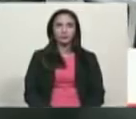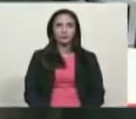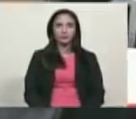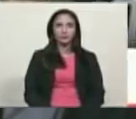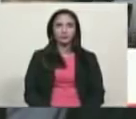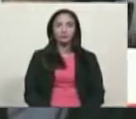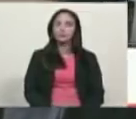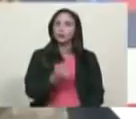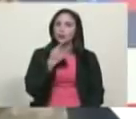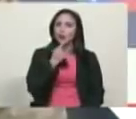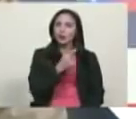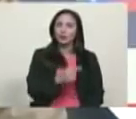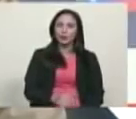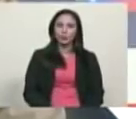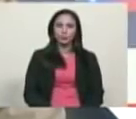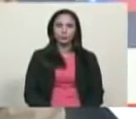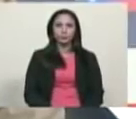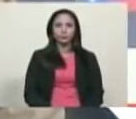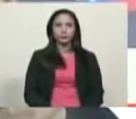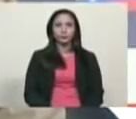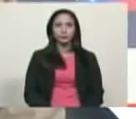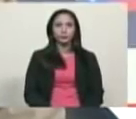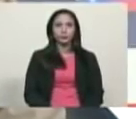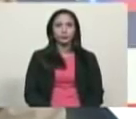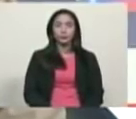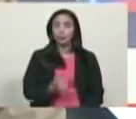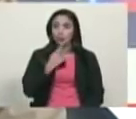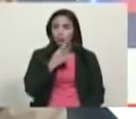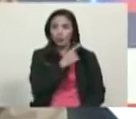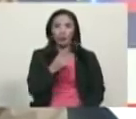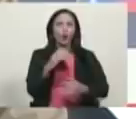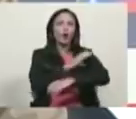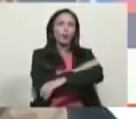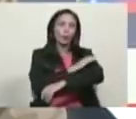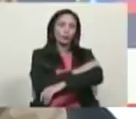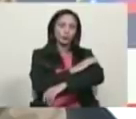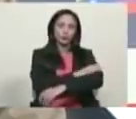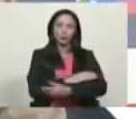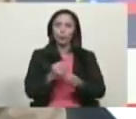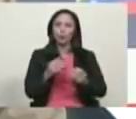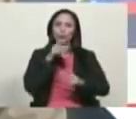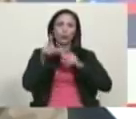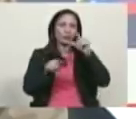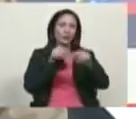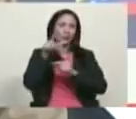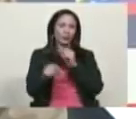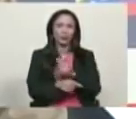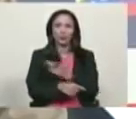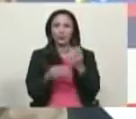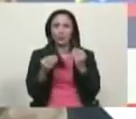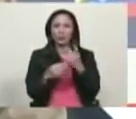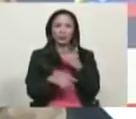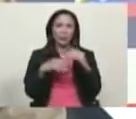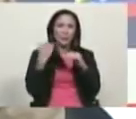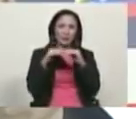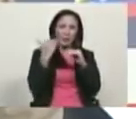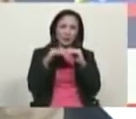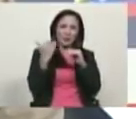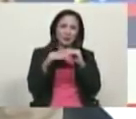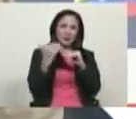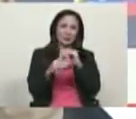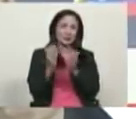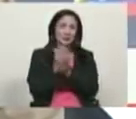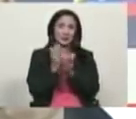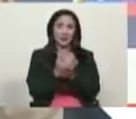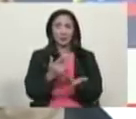Yo le digo a la derecha tuitera, a la derecha de redes, a la derecha esquizofrénica, a